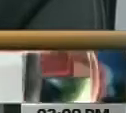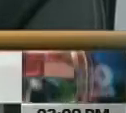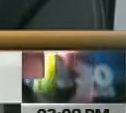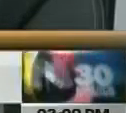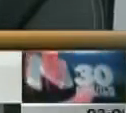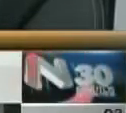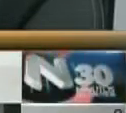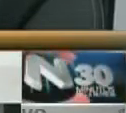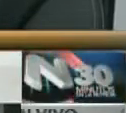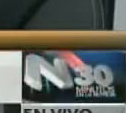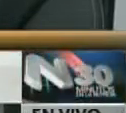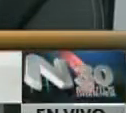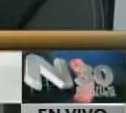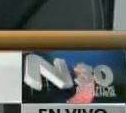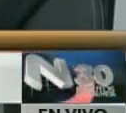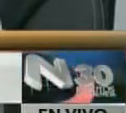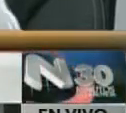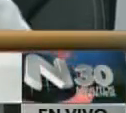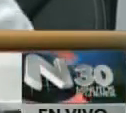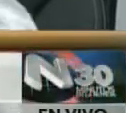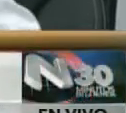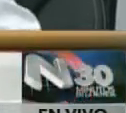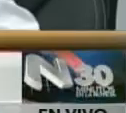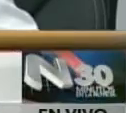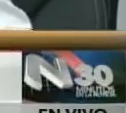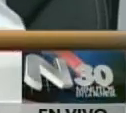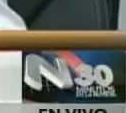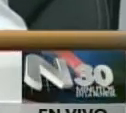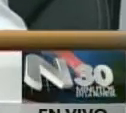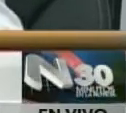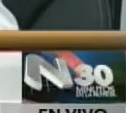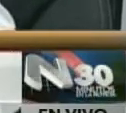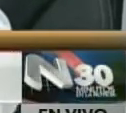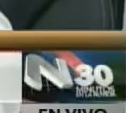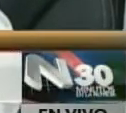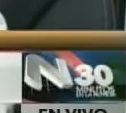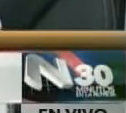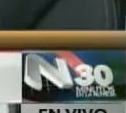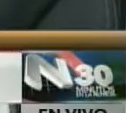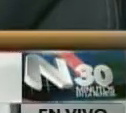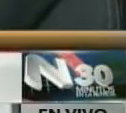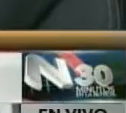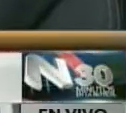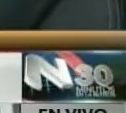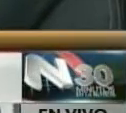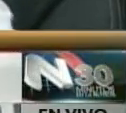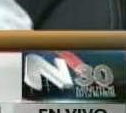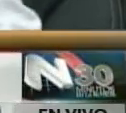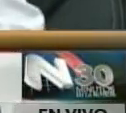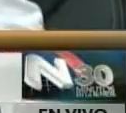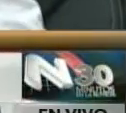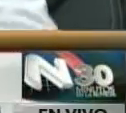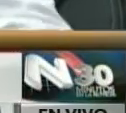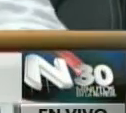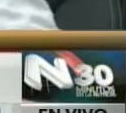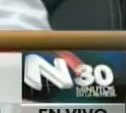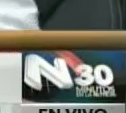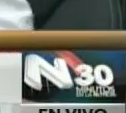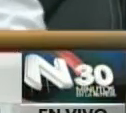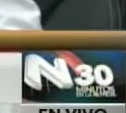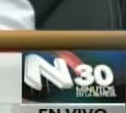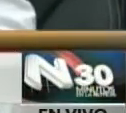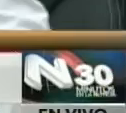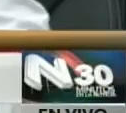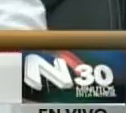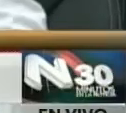es el mecanismo de refrendación aceptado por ellas, y hacemos un llamado a que sea aceptado por los colombianos. En